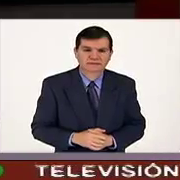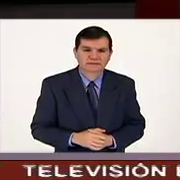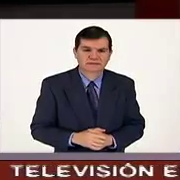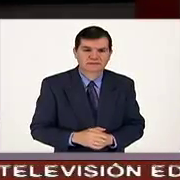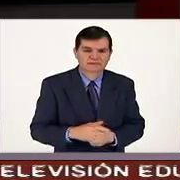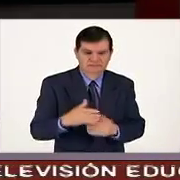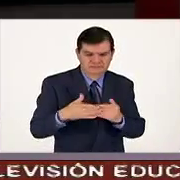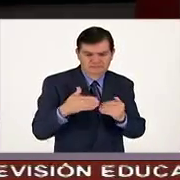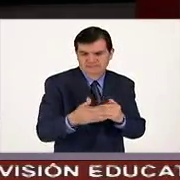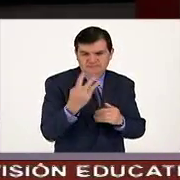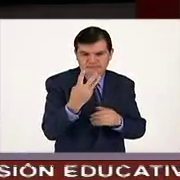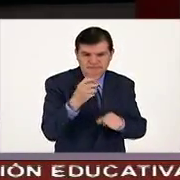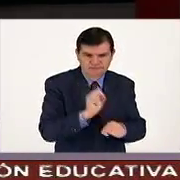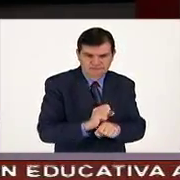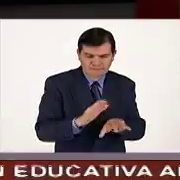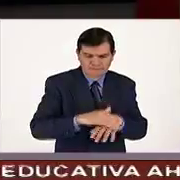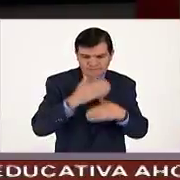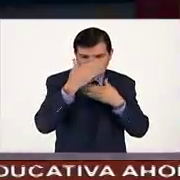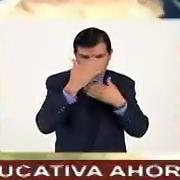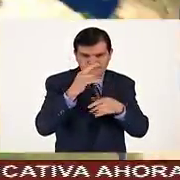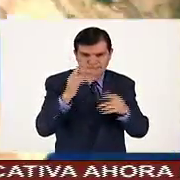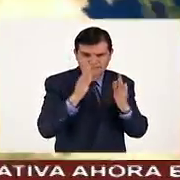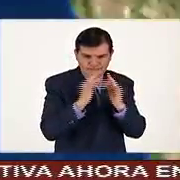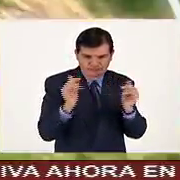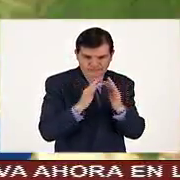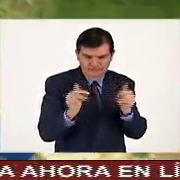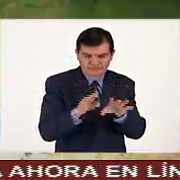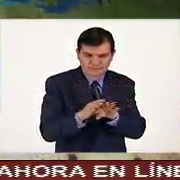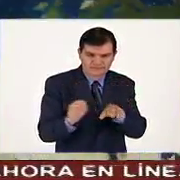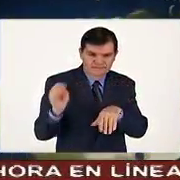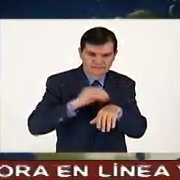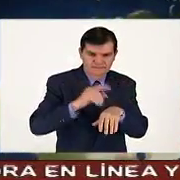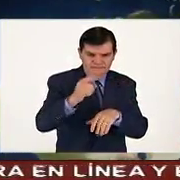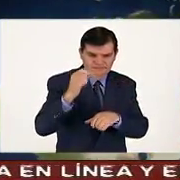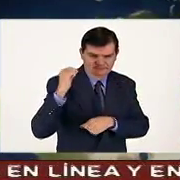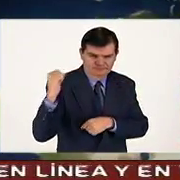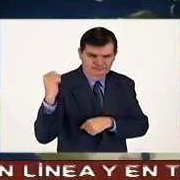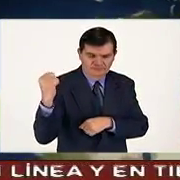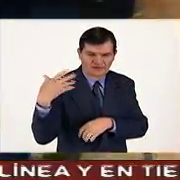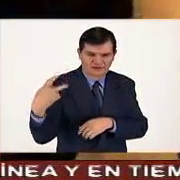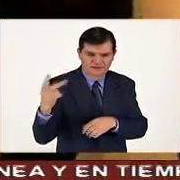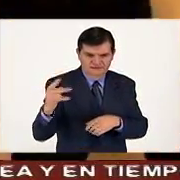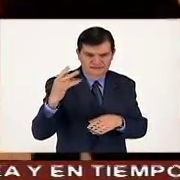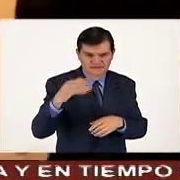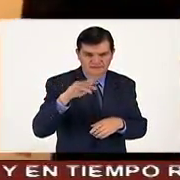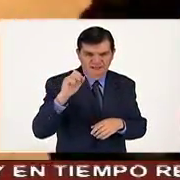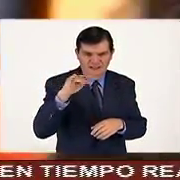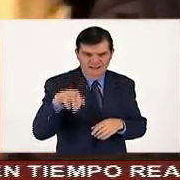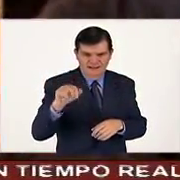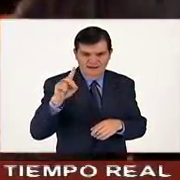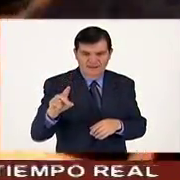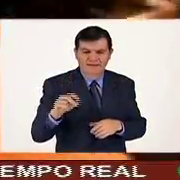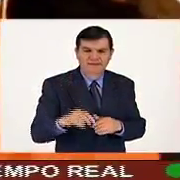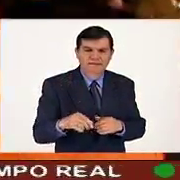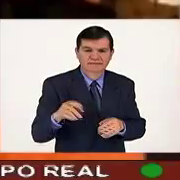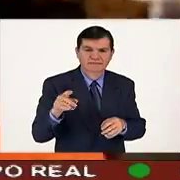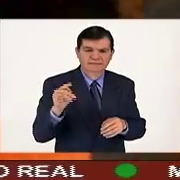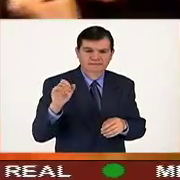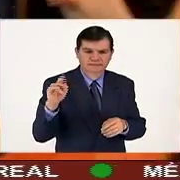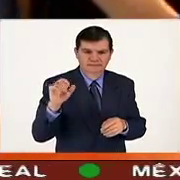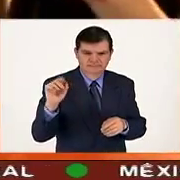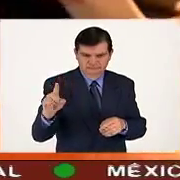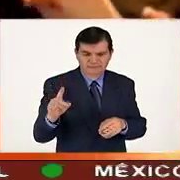A poco más de 3 semanas de los atentados en París, el partido de extrema derecha Frente Nacional que comanda Marine Le Pen